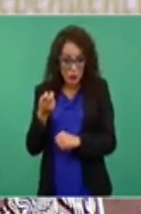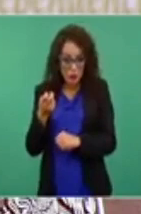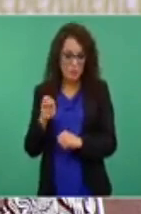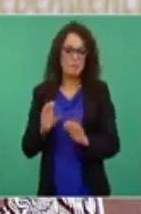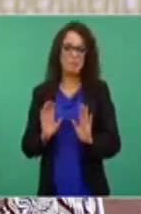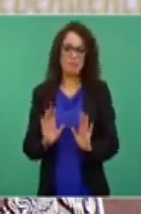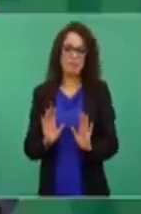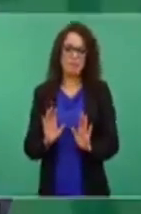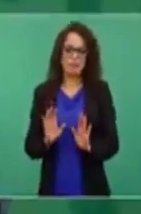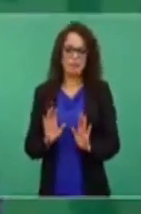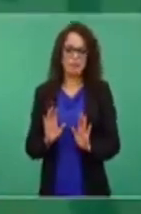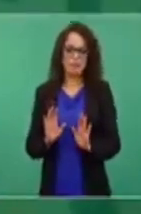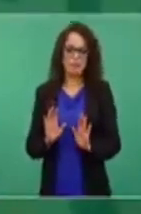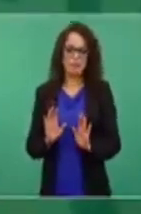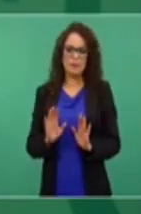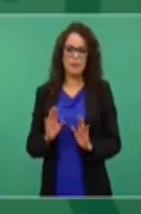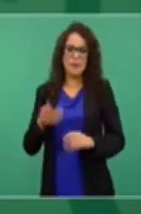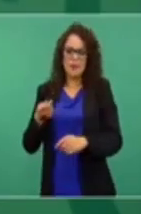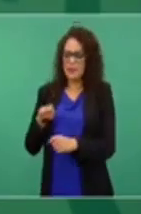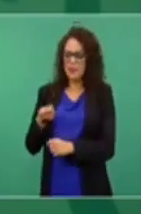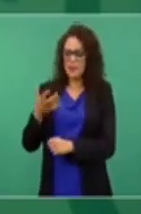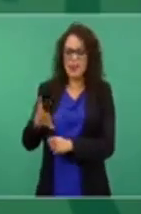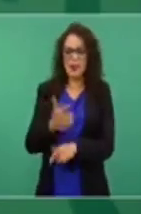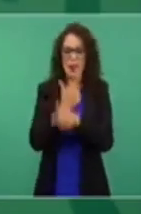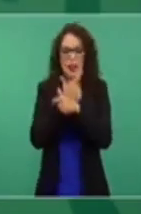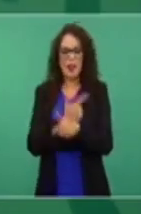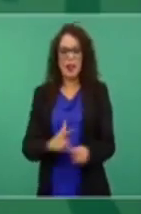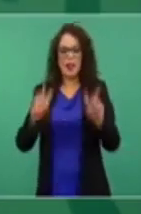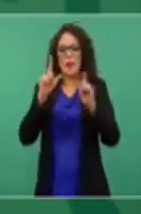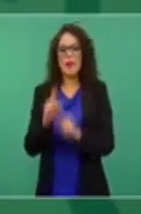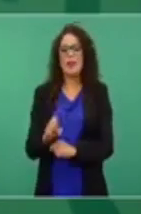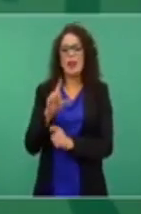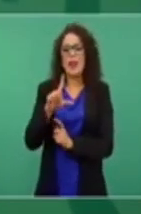entendida como la libertad del zorro en el gallinero.